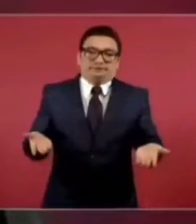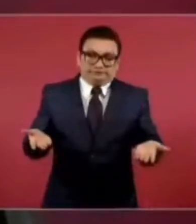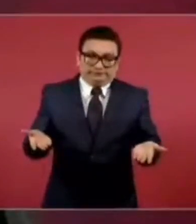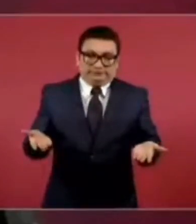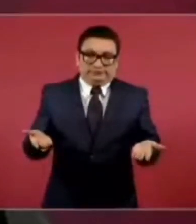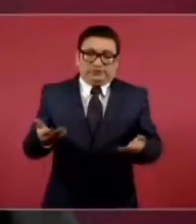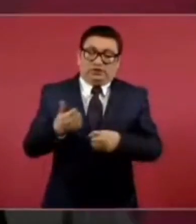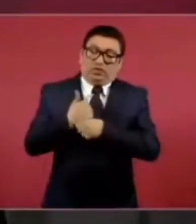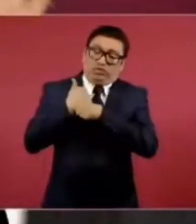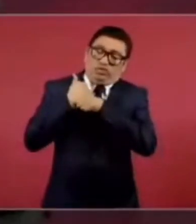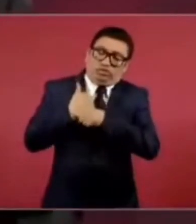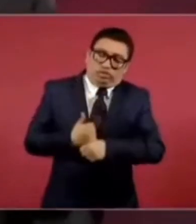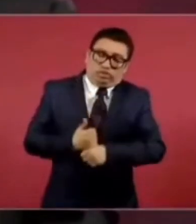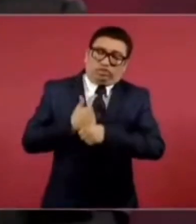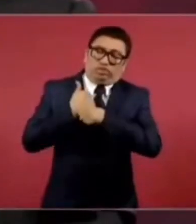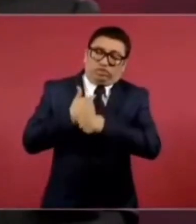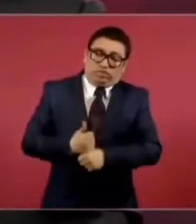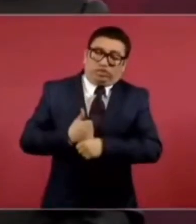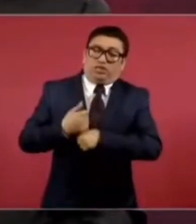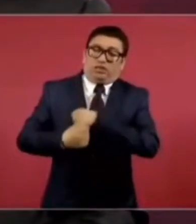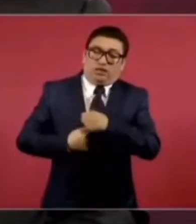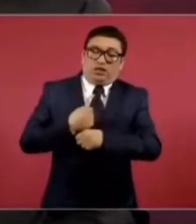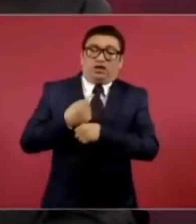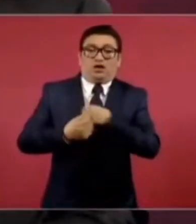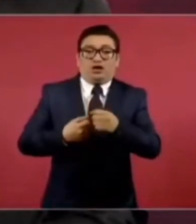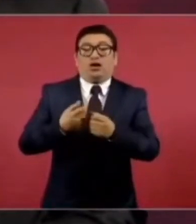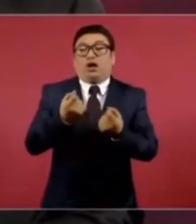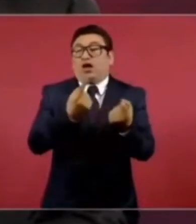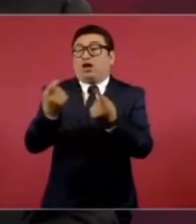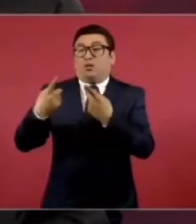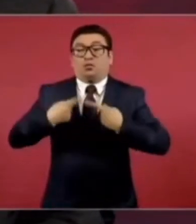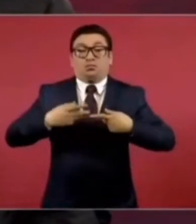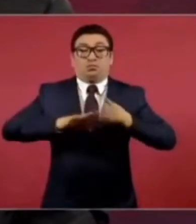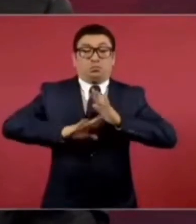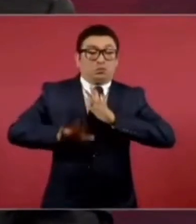tanto sufrimiento, incluso muertos,